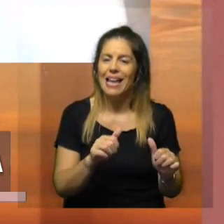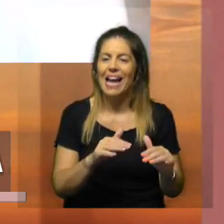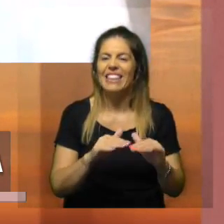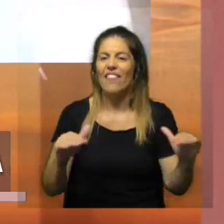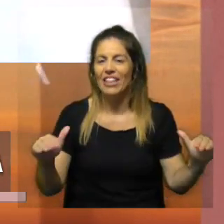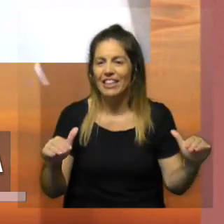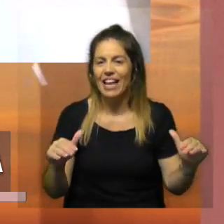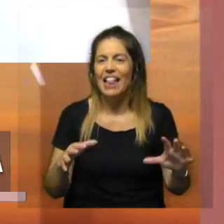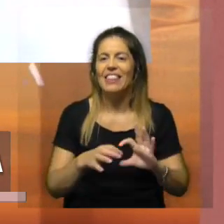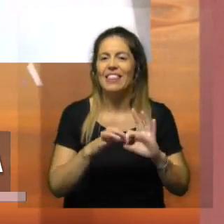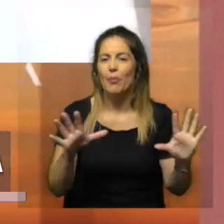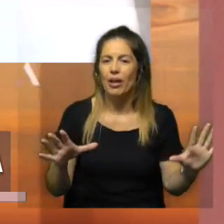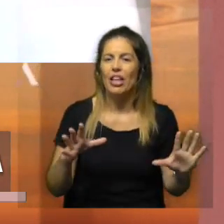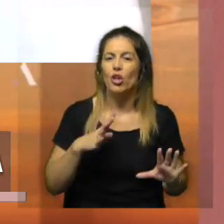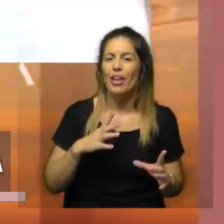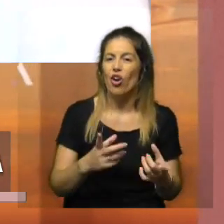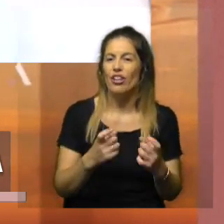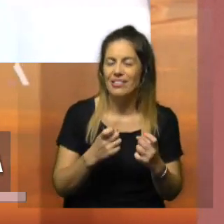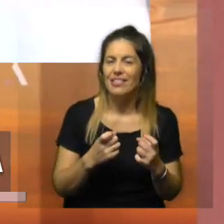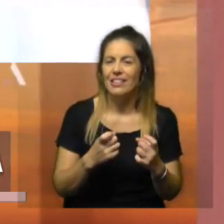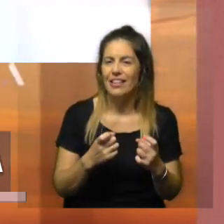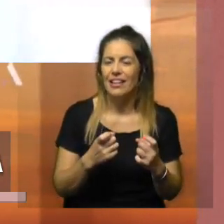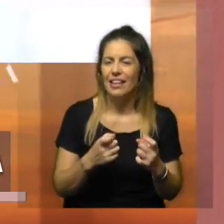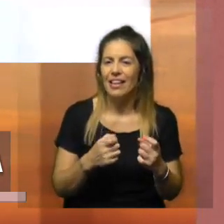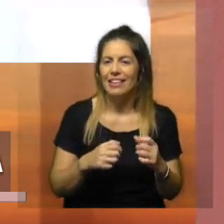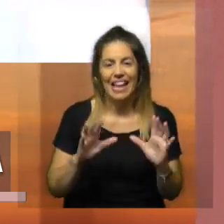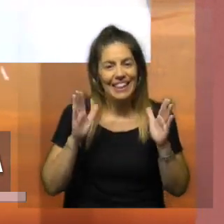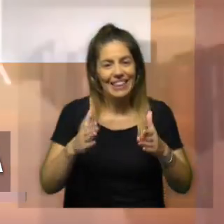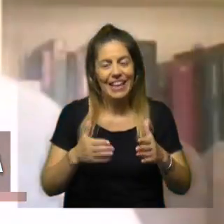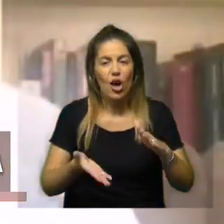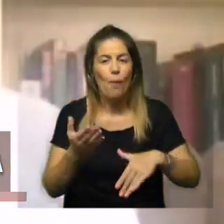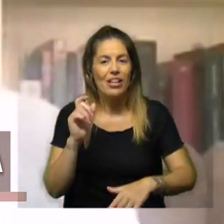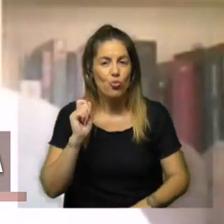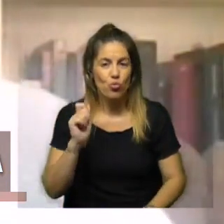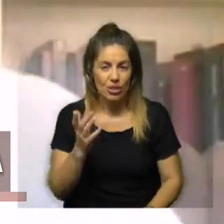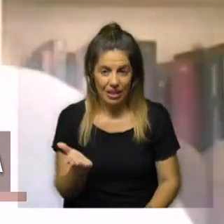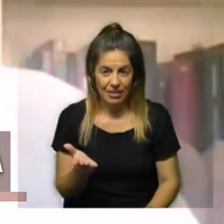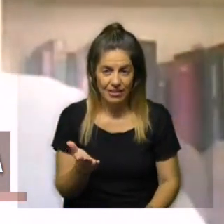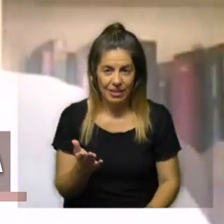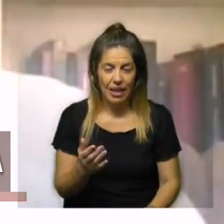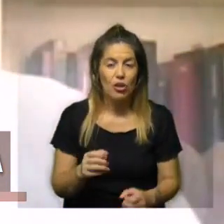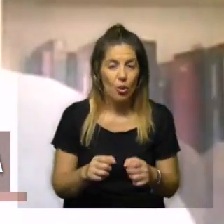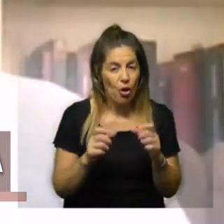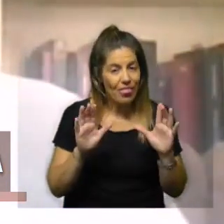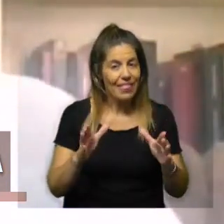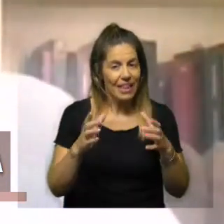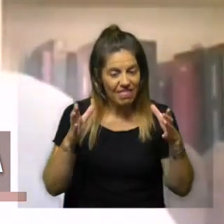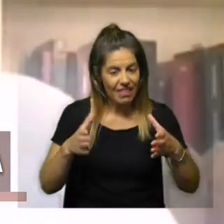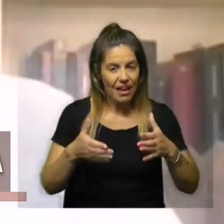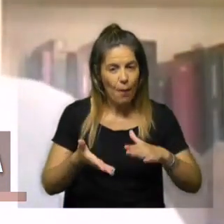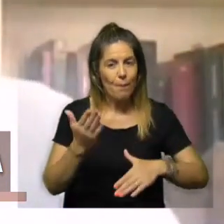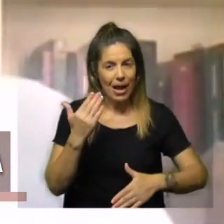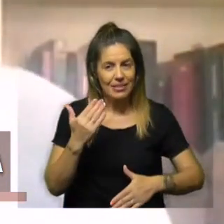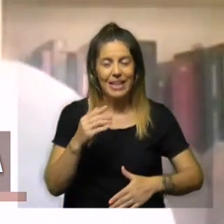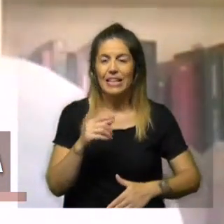democrática todavía con necesidad de atenderla con mayor urgencia, con una lupa más grande, ¿no? Este me parece que es un